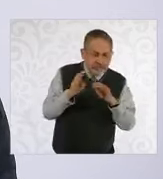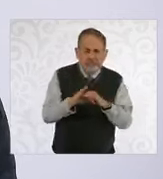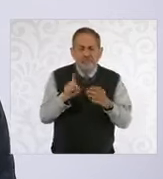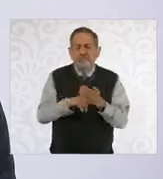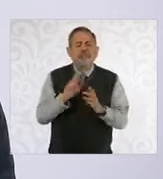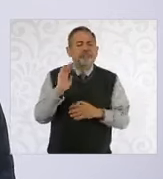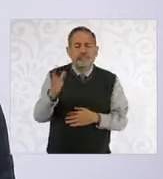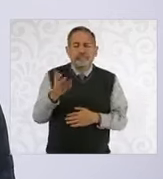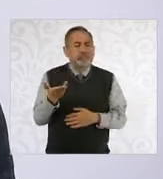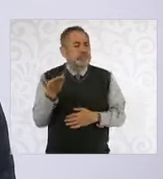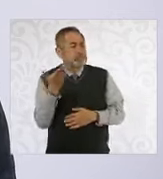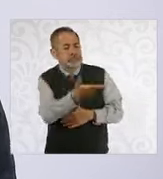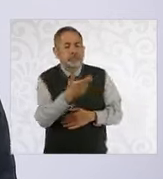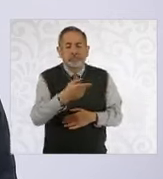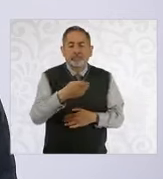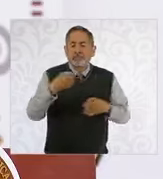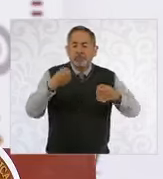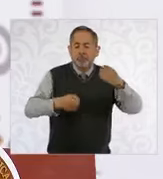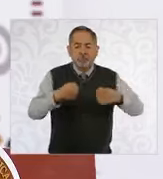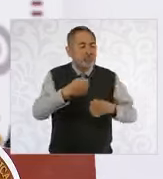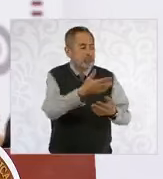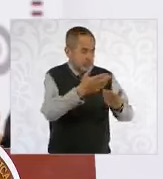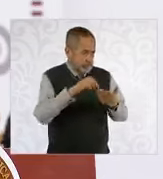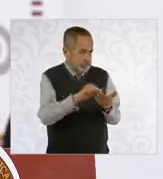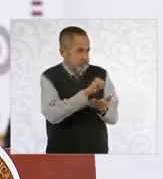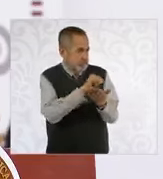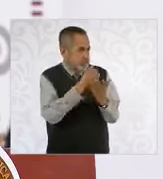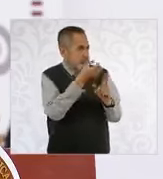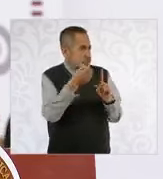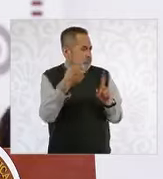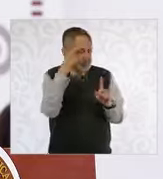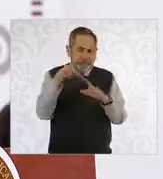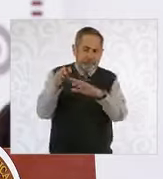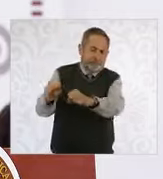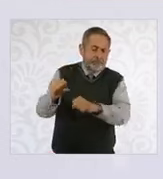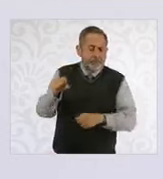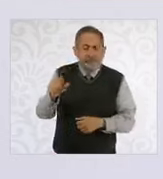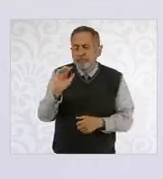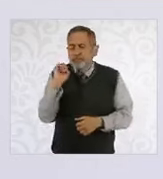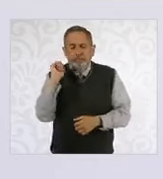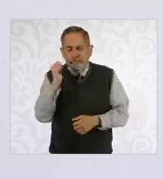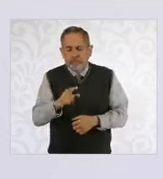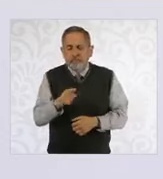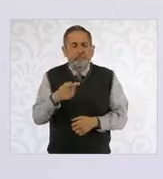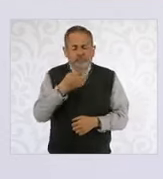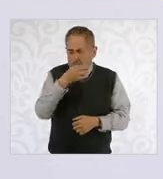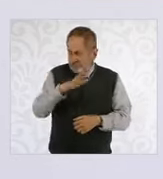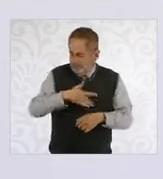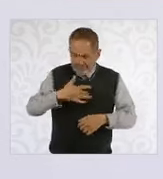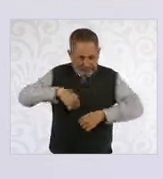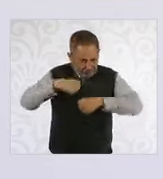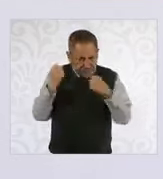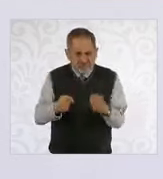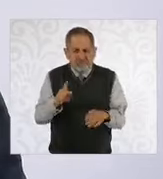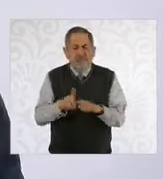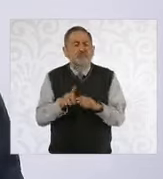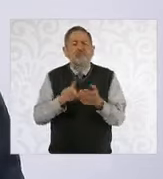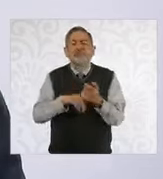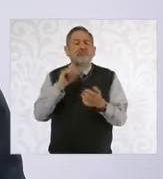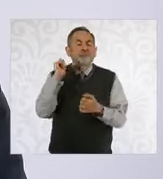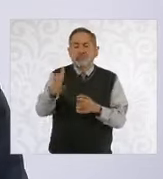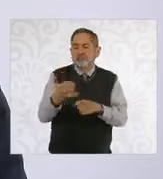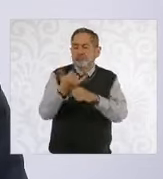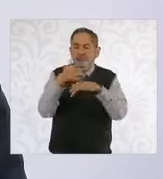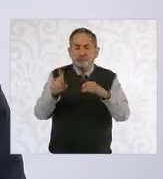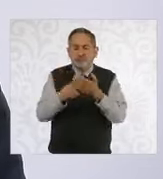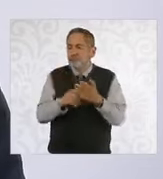jueces las órdenes de aprehensión o la formal prisión en sus casos, pero pueden ustedes tener la certeza y cualquier